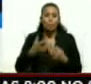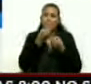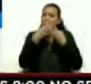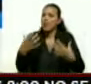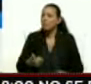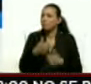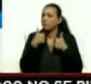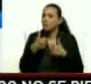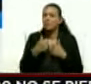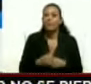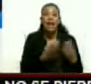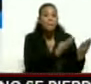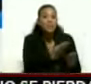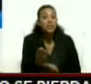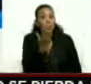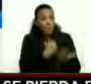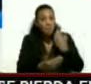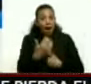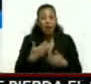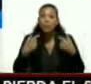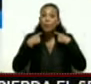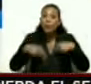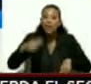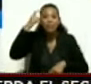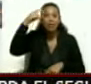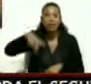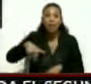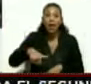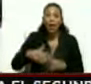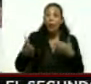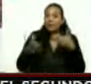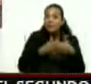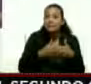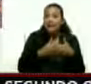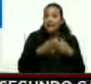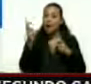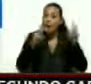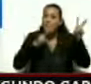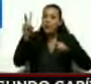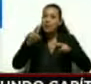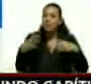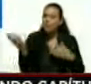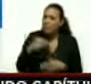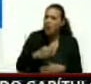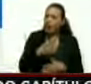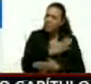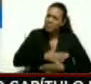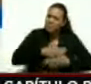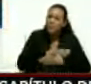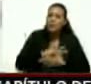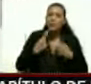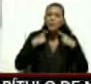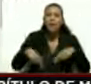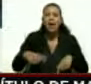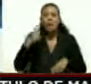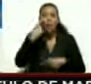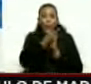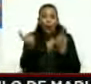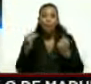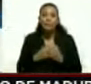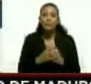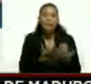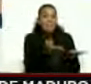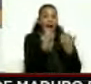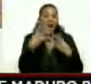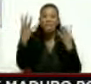todo. La invitación a la población para que no se pierda el día de hoy. Hoy es la clausura de este gran evento, para que vengan y no se pierdan de todo lo que tienen aquí. Aquí